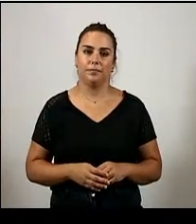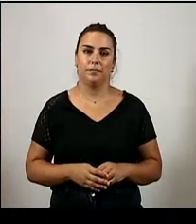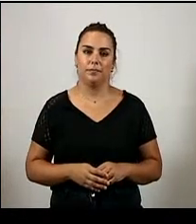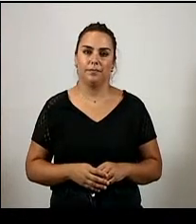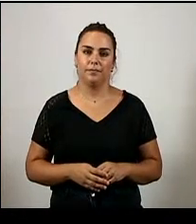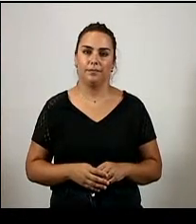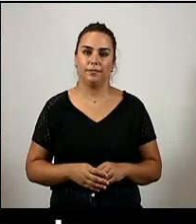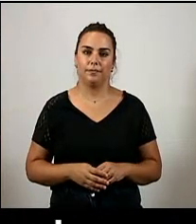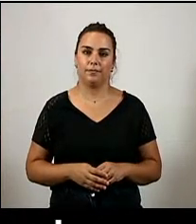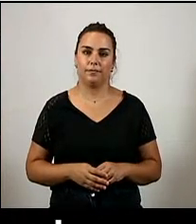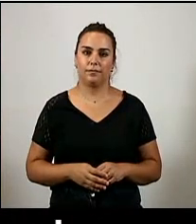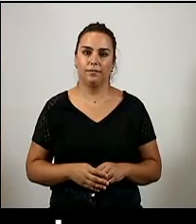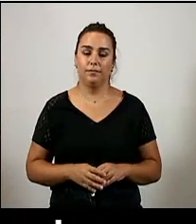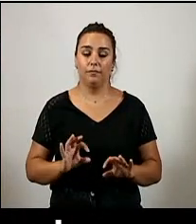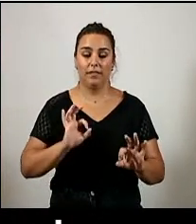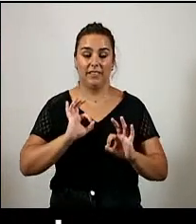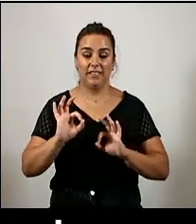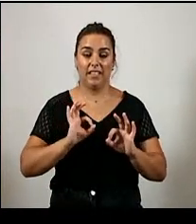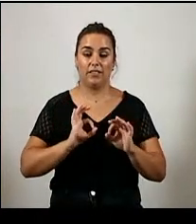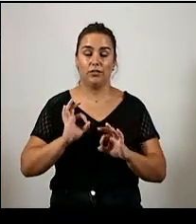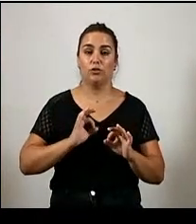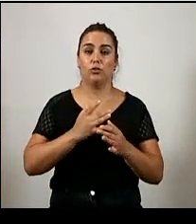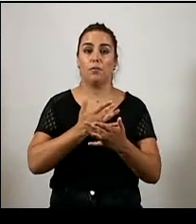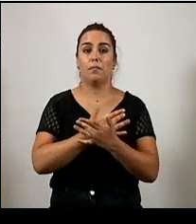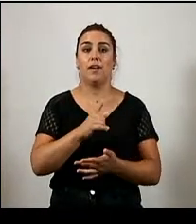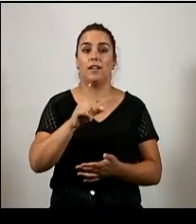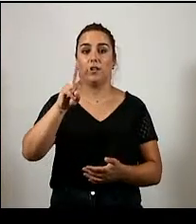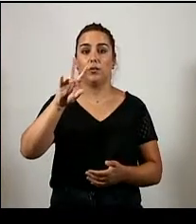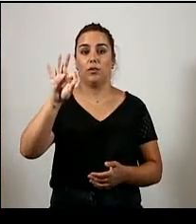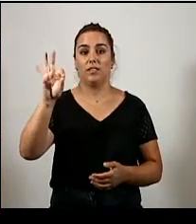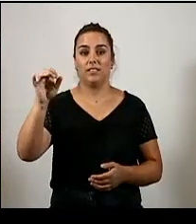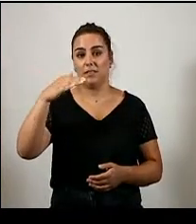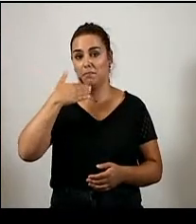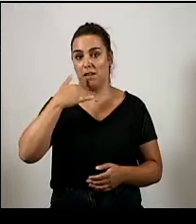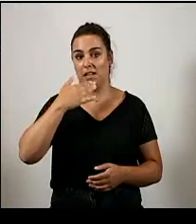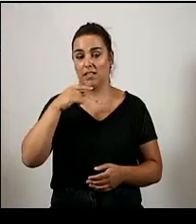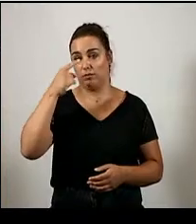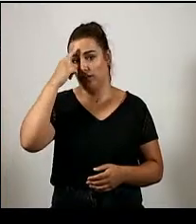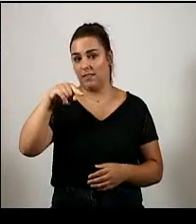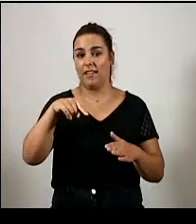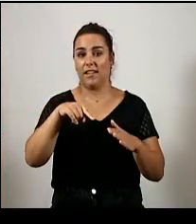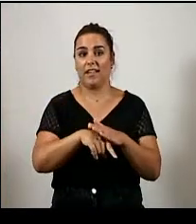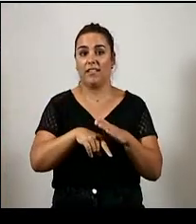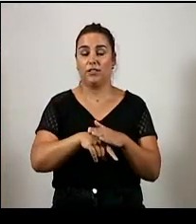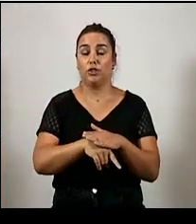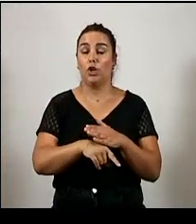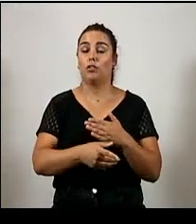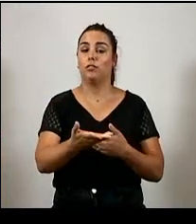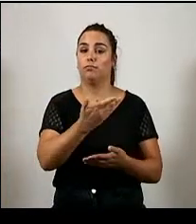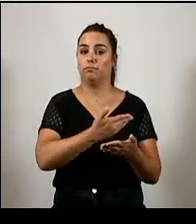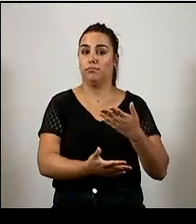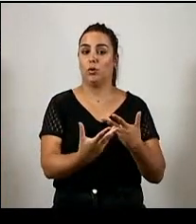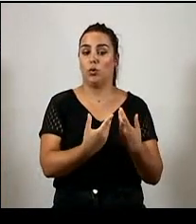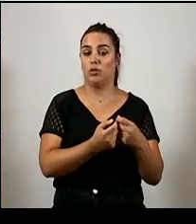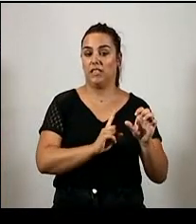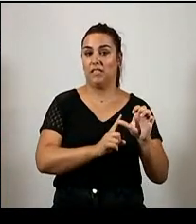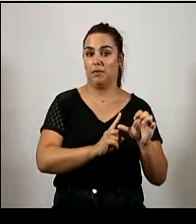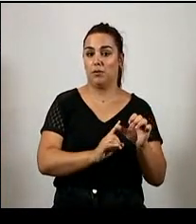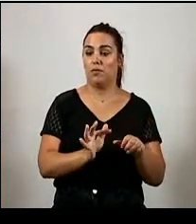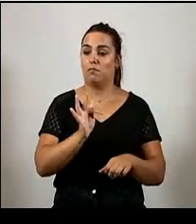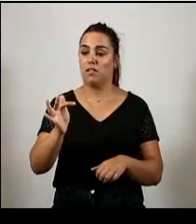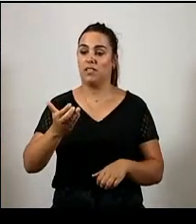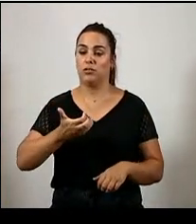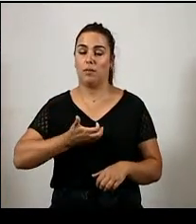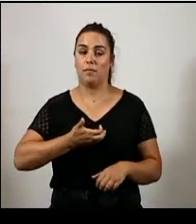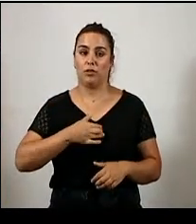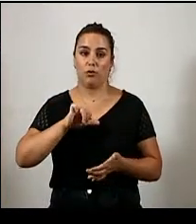Les quiero hablar también del Teatro María Luisa de Mérida. Como saben, su gestión es fruto de la colaboración entre la Junta de Extremadura y el Ayuntamiento de